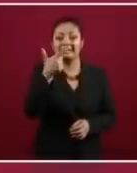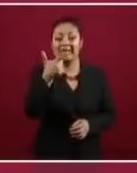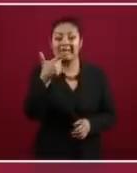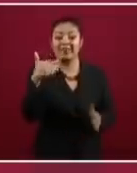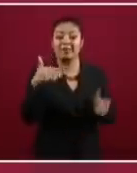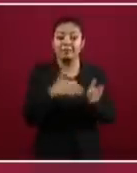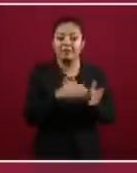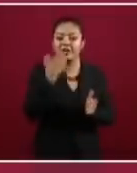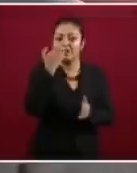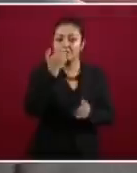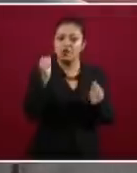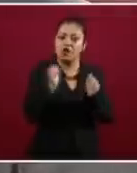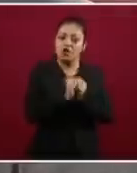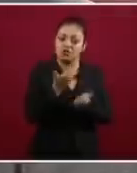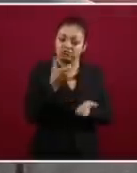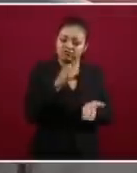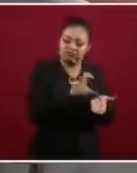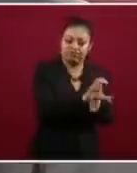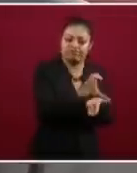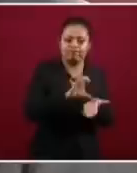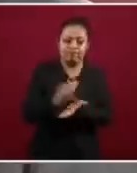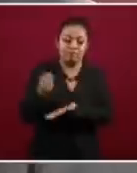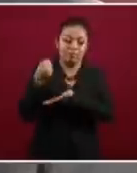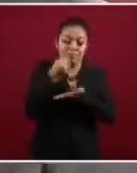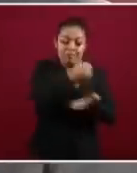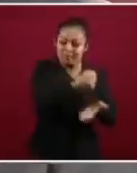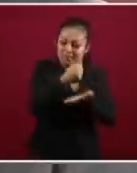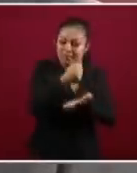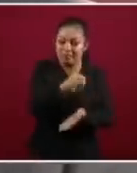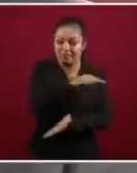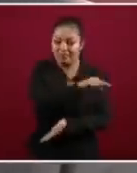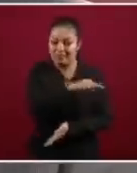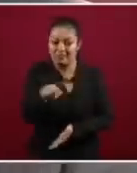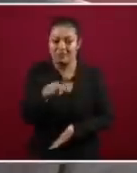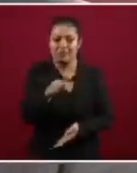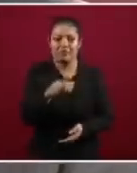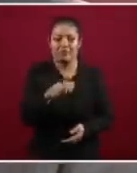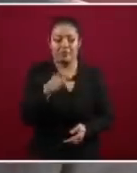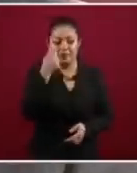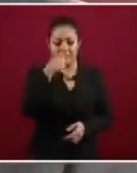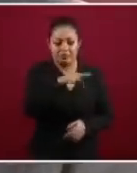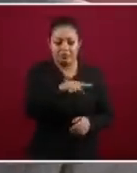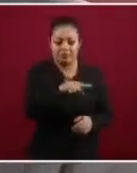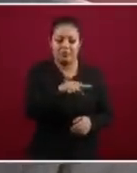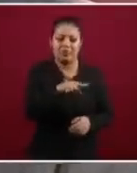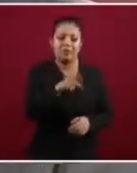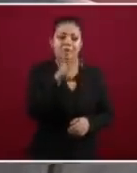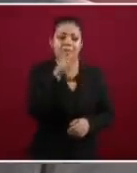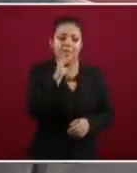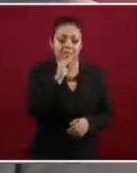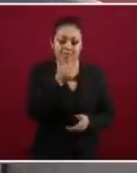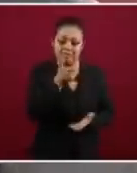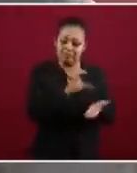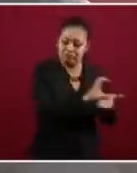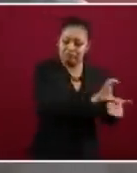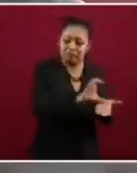107,000 escuelas con presupuesto directo a las sociedades de padres de